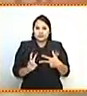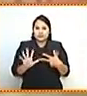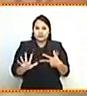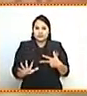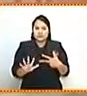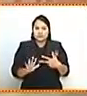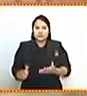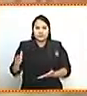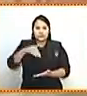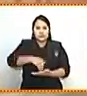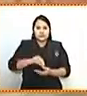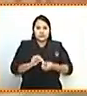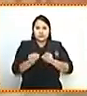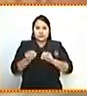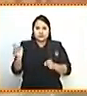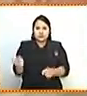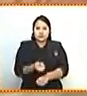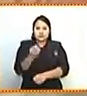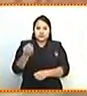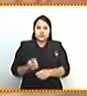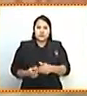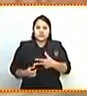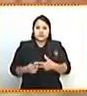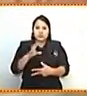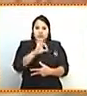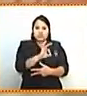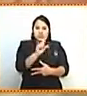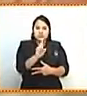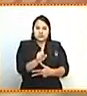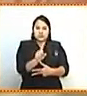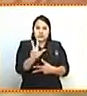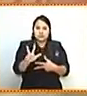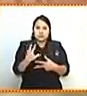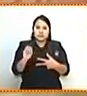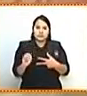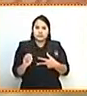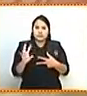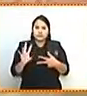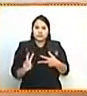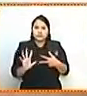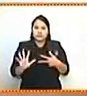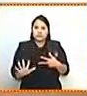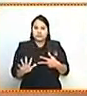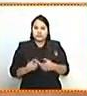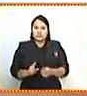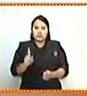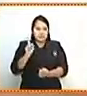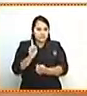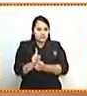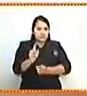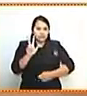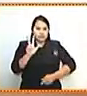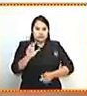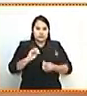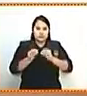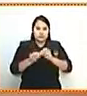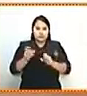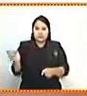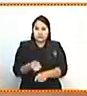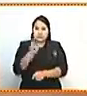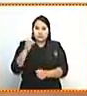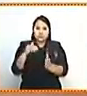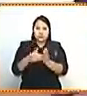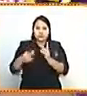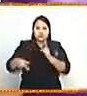75. Reitero los tres números ganadores, 91, 30 y 75. Si los acertó, ha ganado hasta 100.000